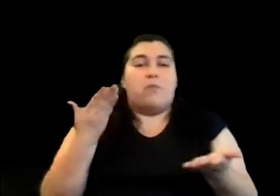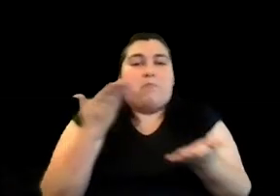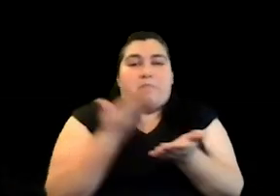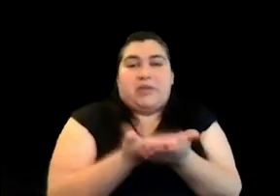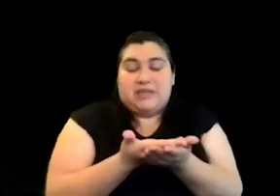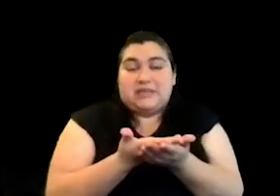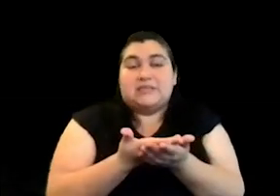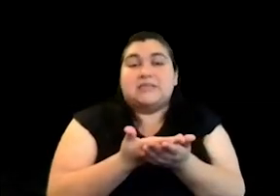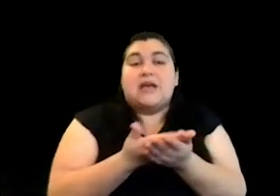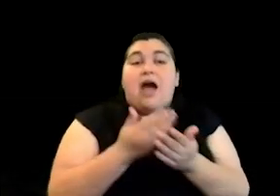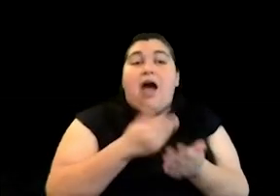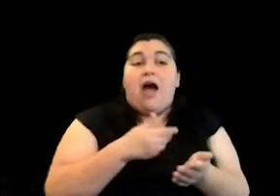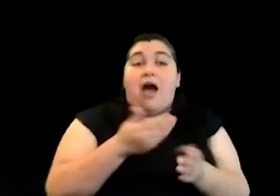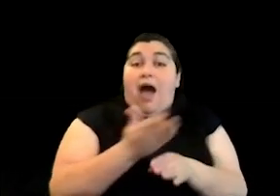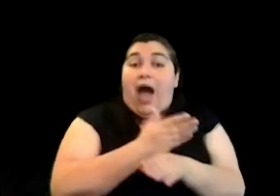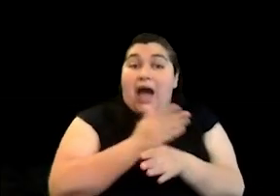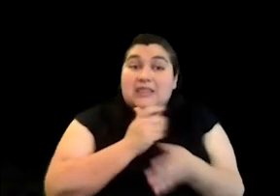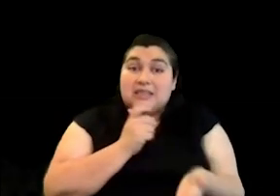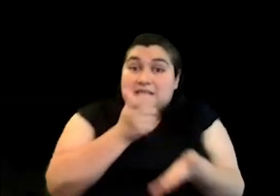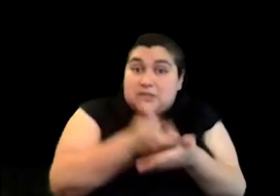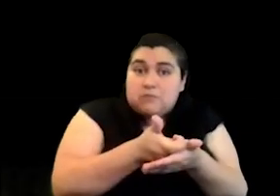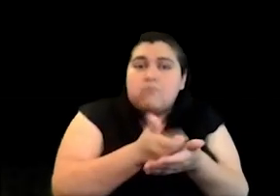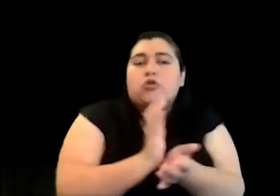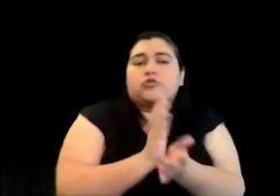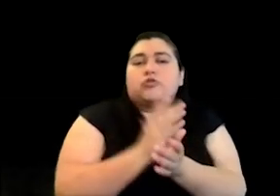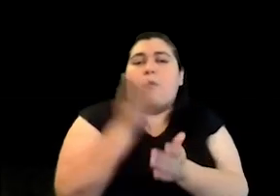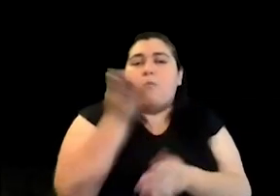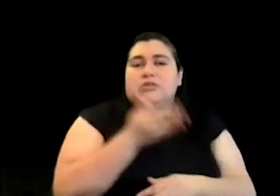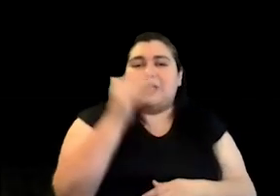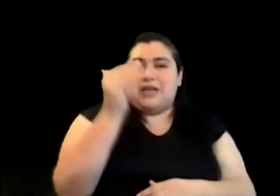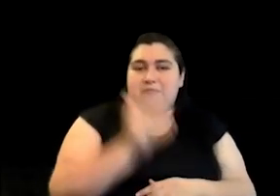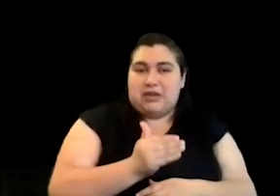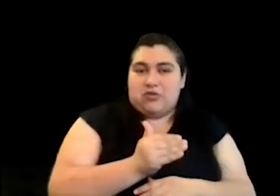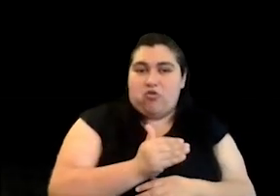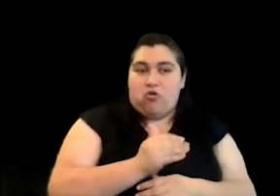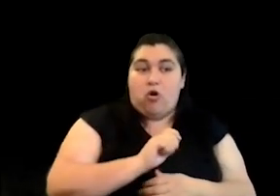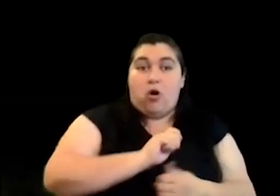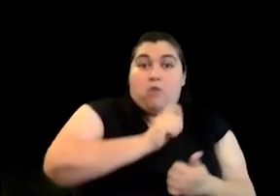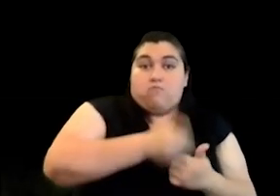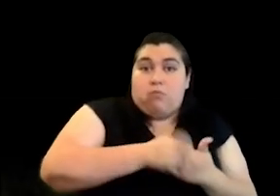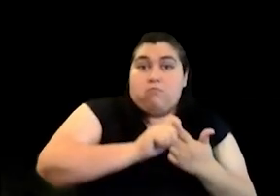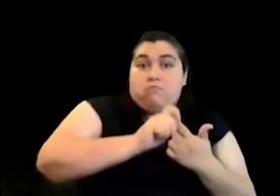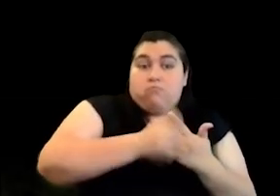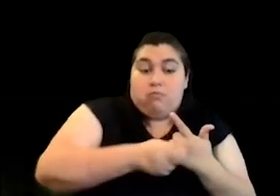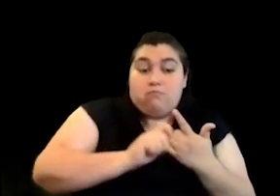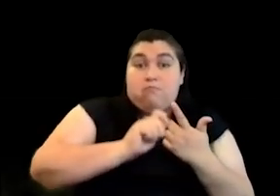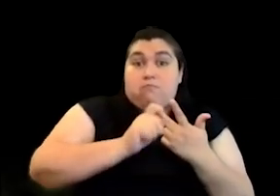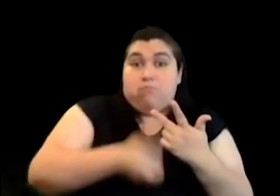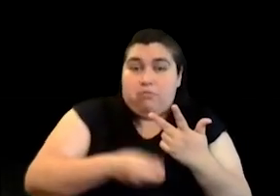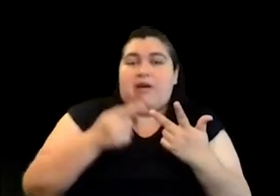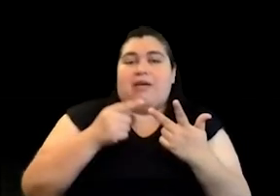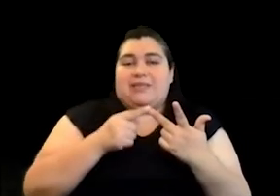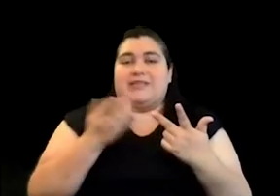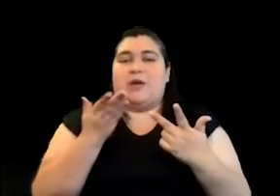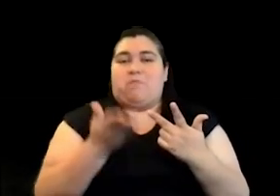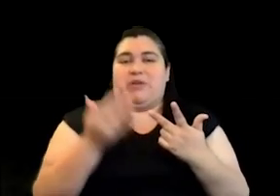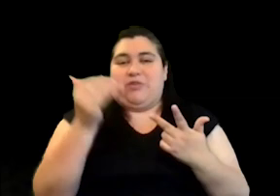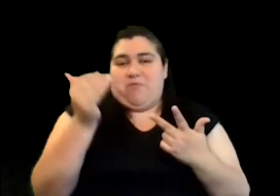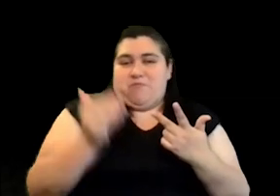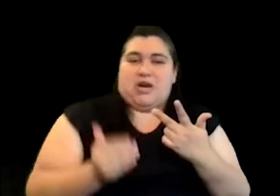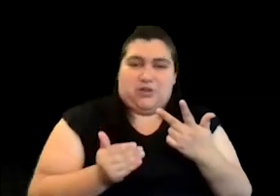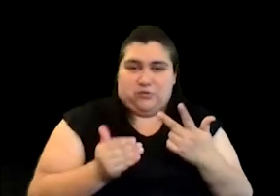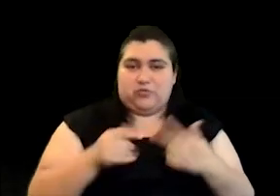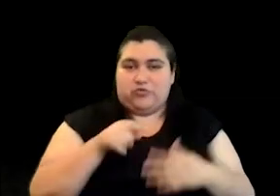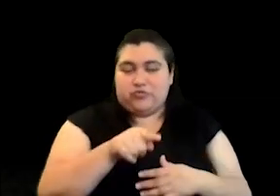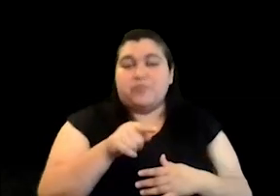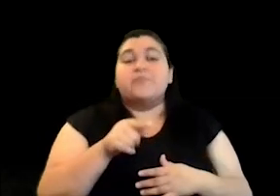anticipos a partir del tercer anticipo cuando se visualice que la renta a producirse durante